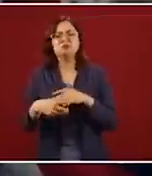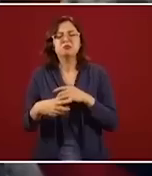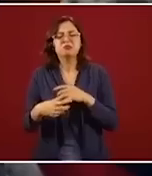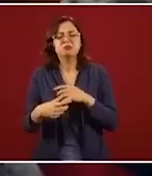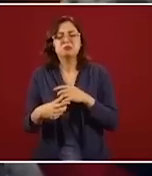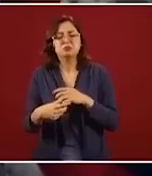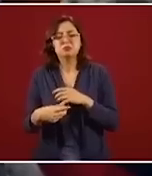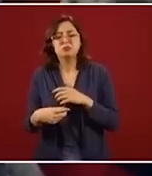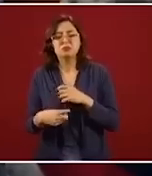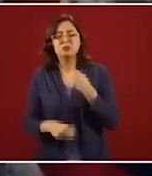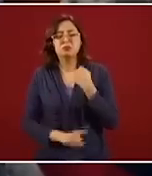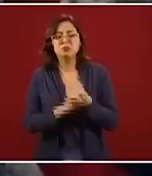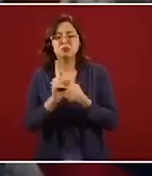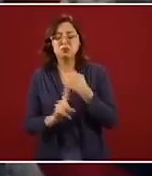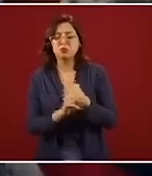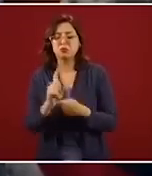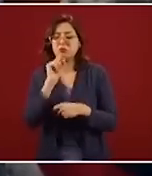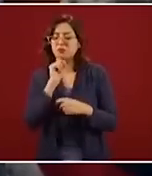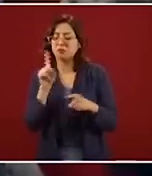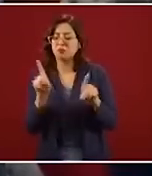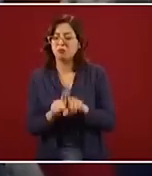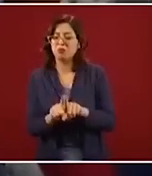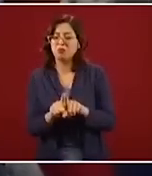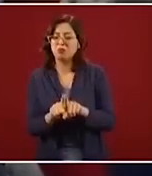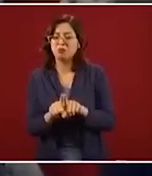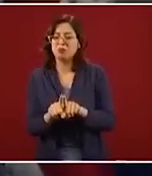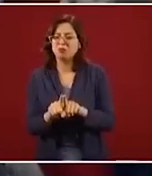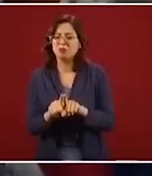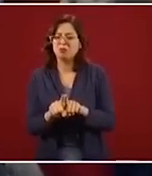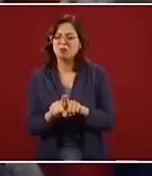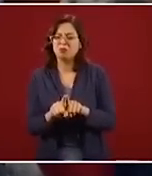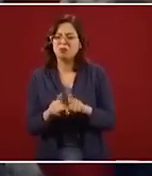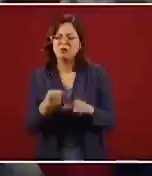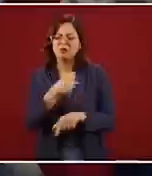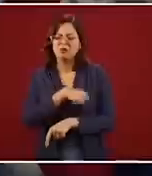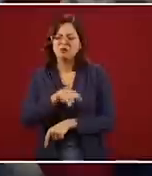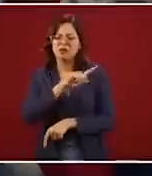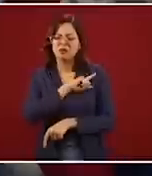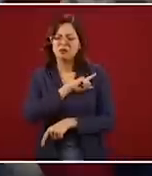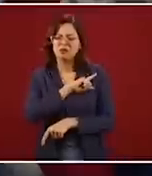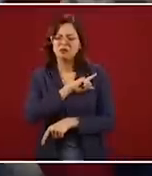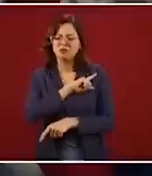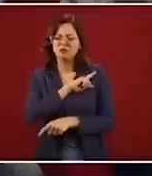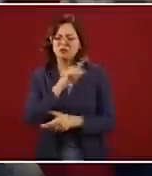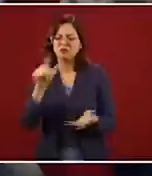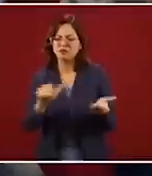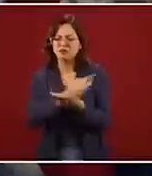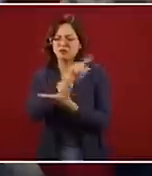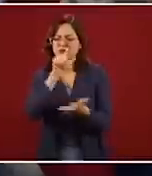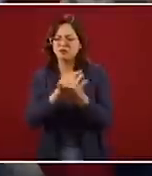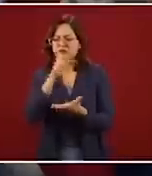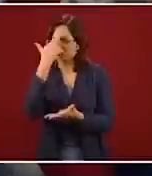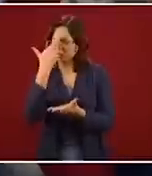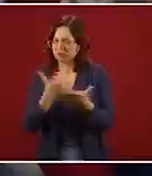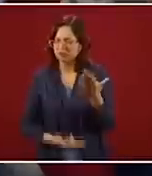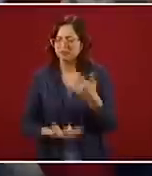de gran incidencia en digamos delitos que tienen que ver con la salud, ¿verdad? Ahora, aquí el